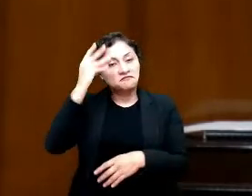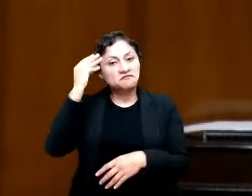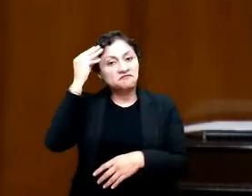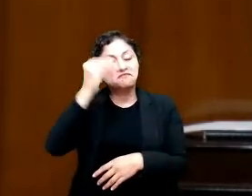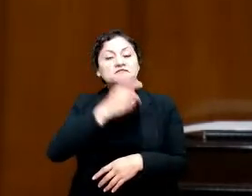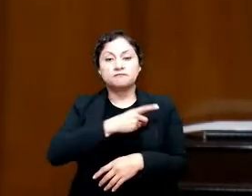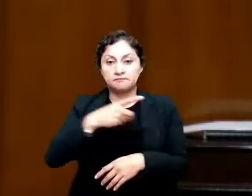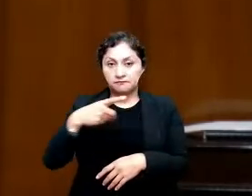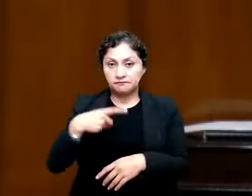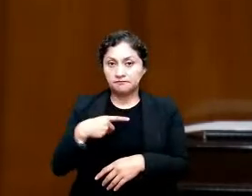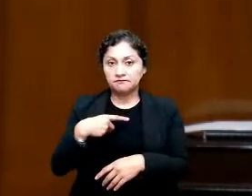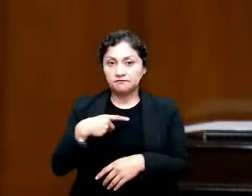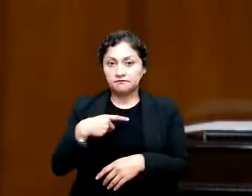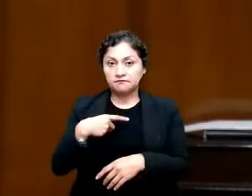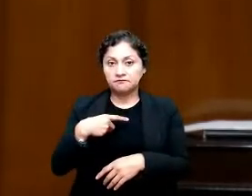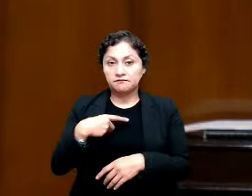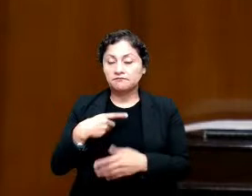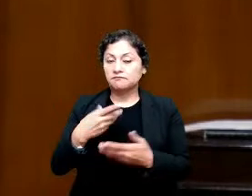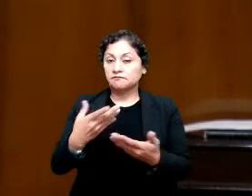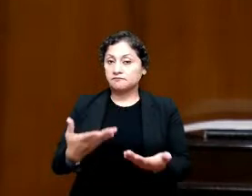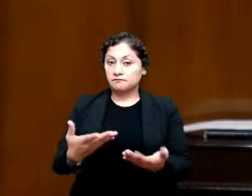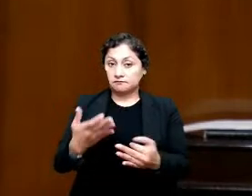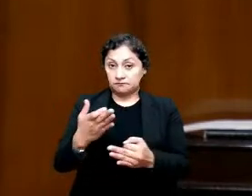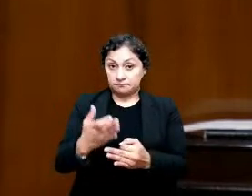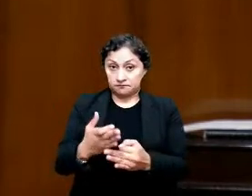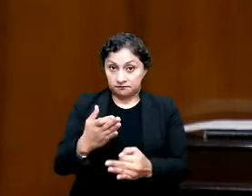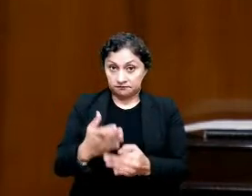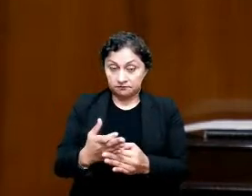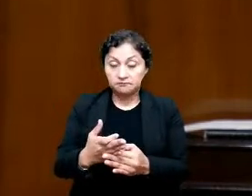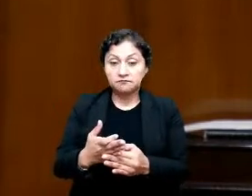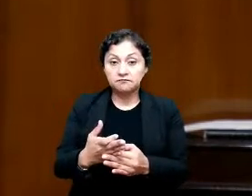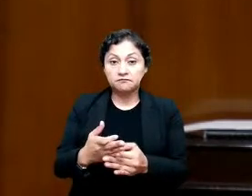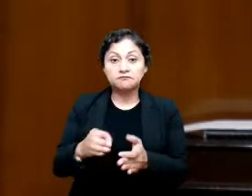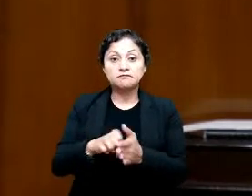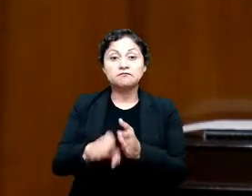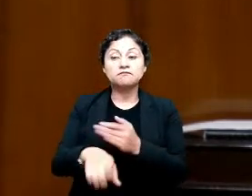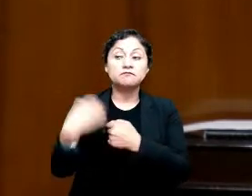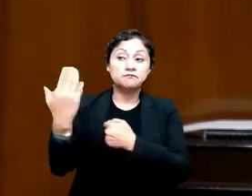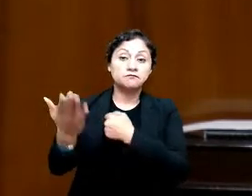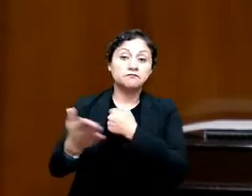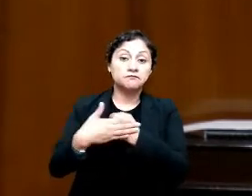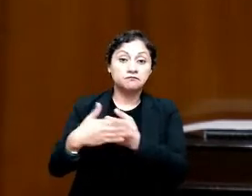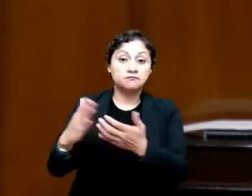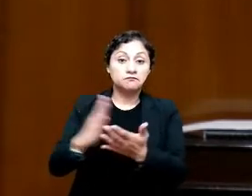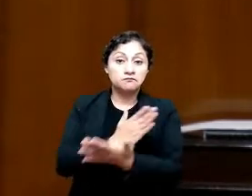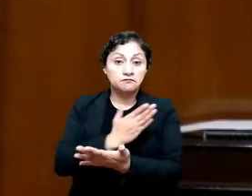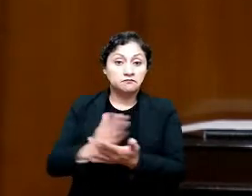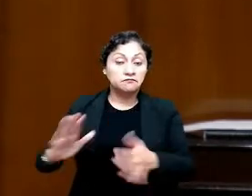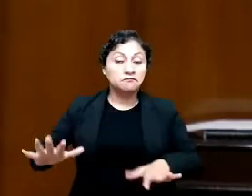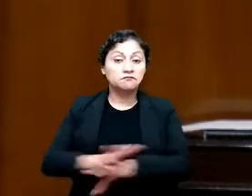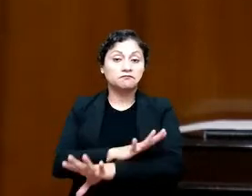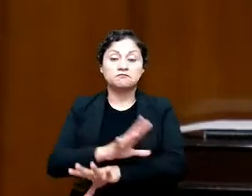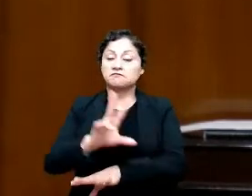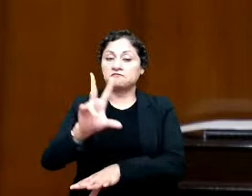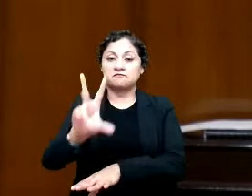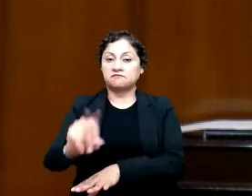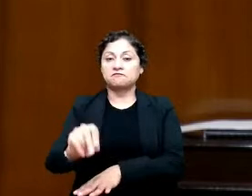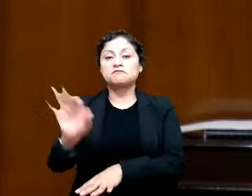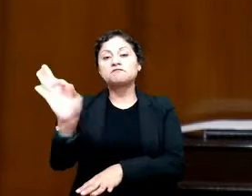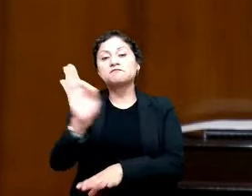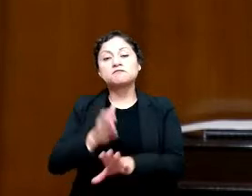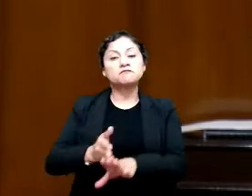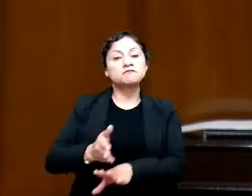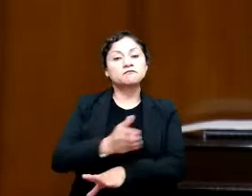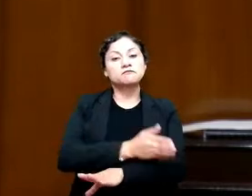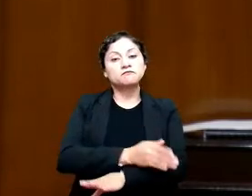cabeza. Y no solo ahora por las coyunturas que se avecinan, sino por la información y resultados